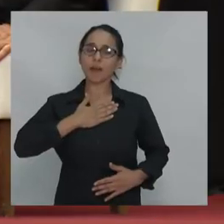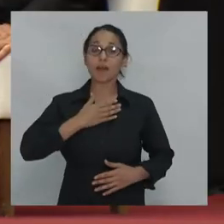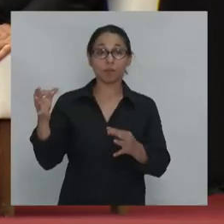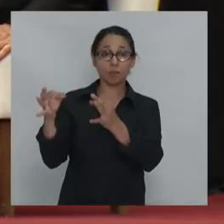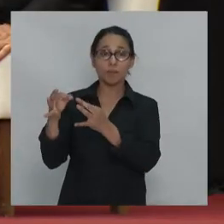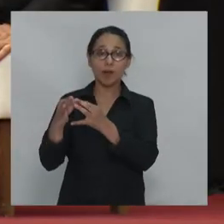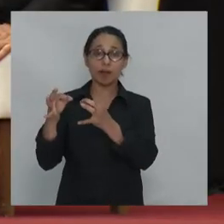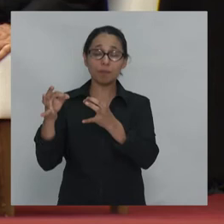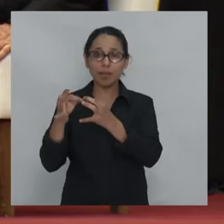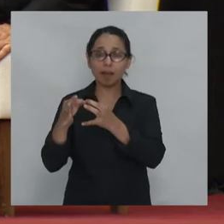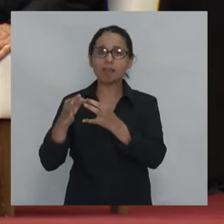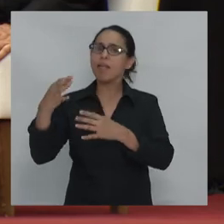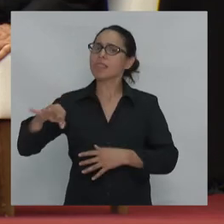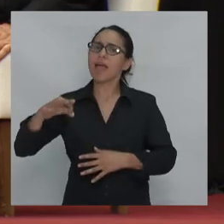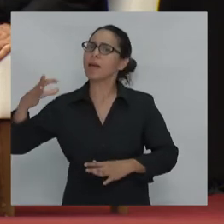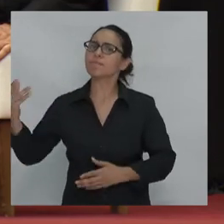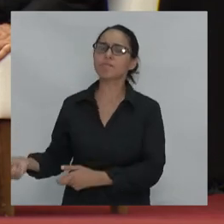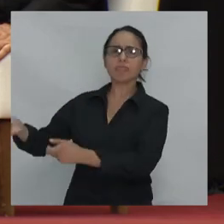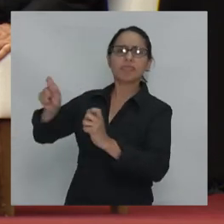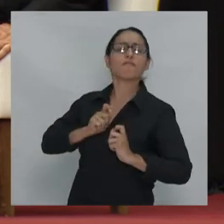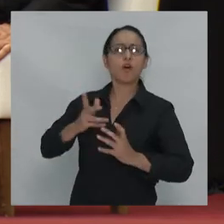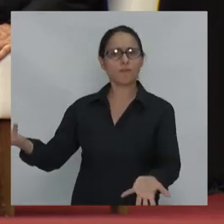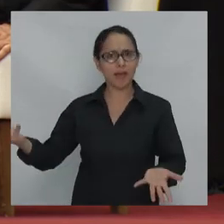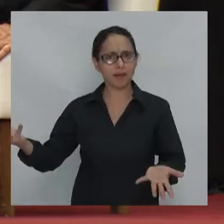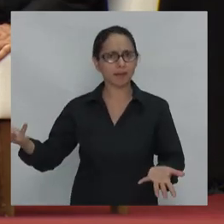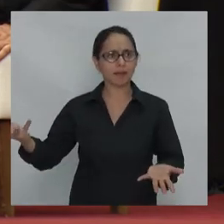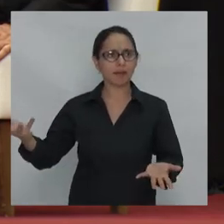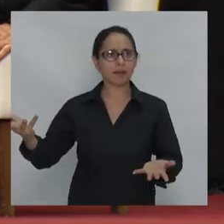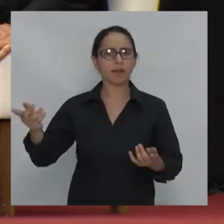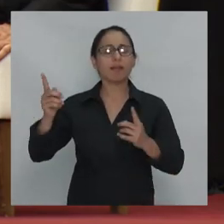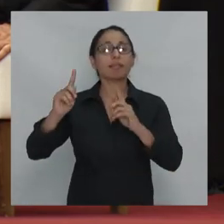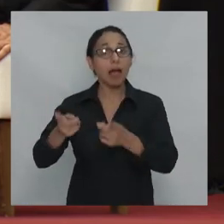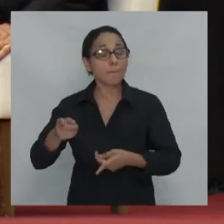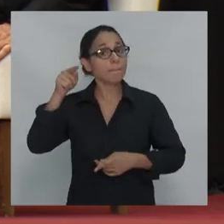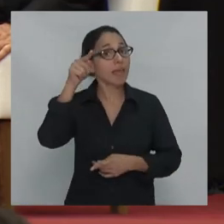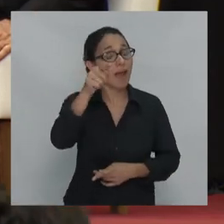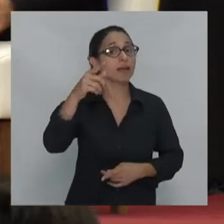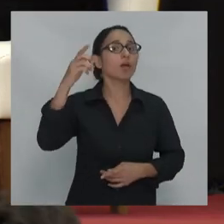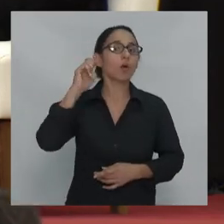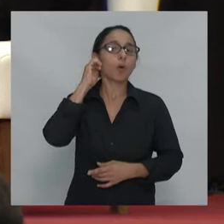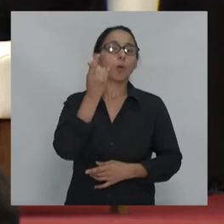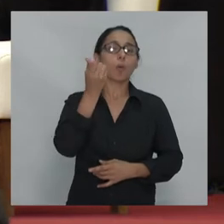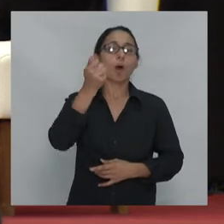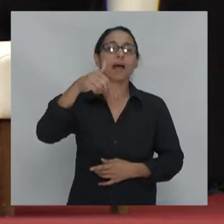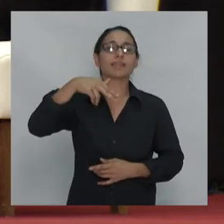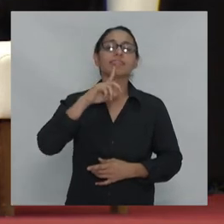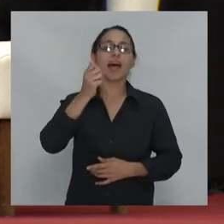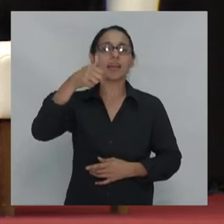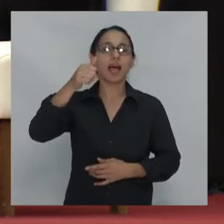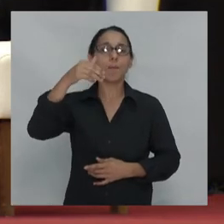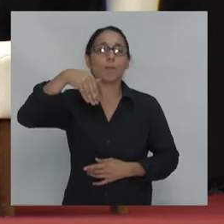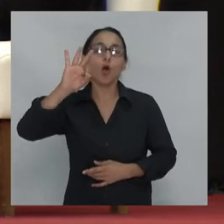Malvinas, que nos las devuelvan, y también la base de Guantánamo en Cuba, que nos la devuelvan, porque también es de América Latina.